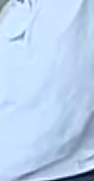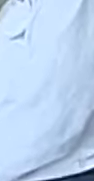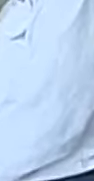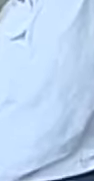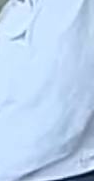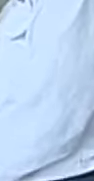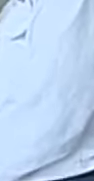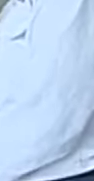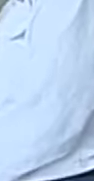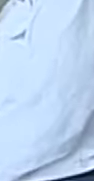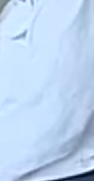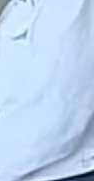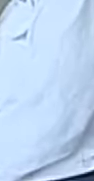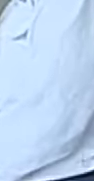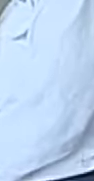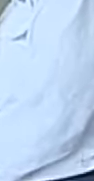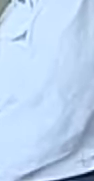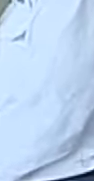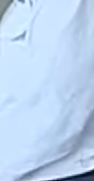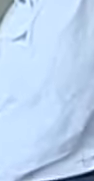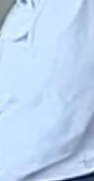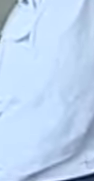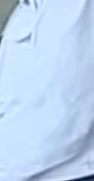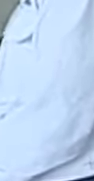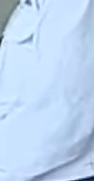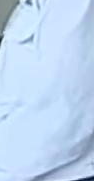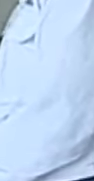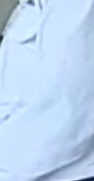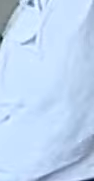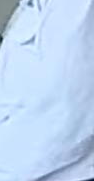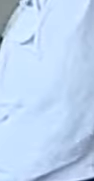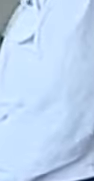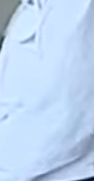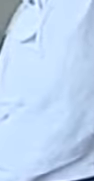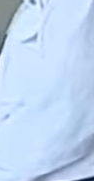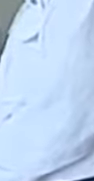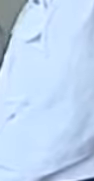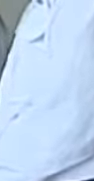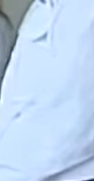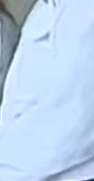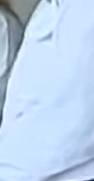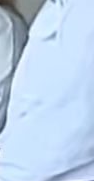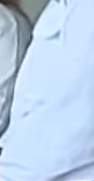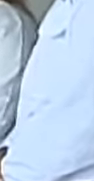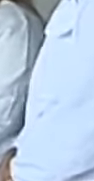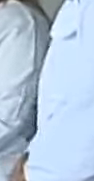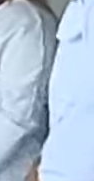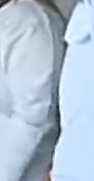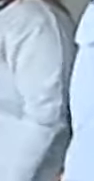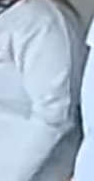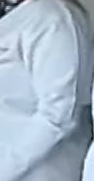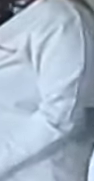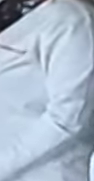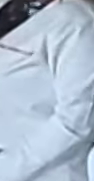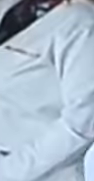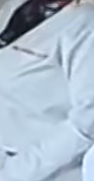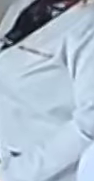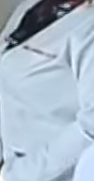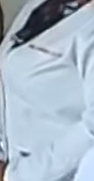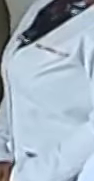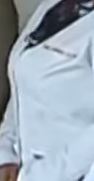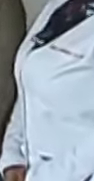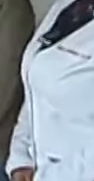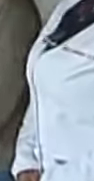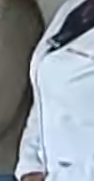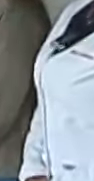la garantía de los derechos fundamentales a la salud con gratuidad, con calidad, una salud que se ha venido fortaleciendo a través de estas